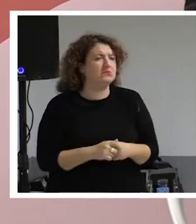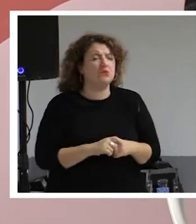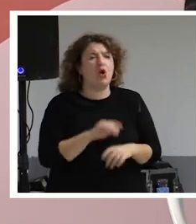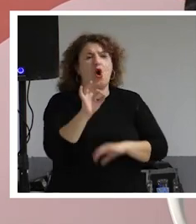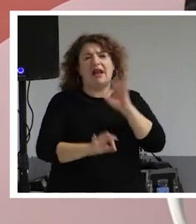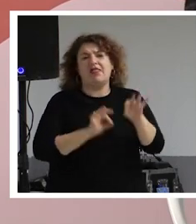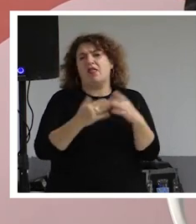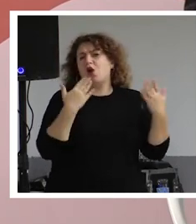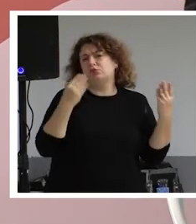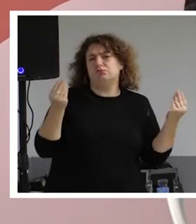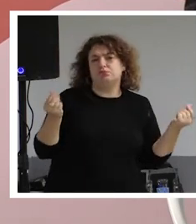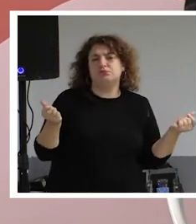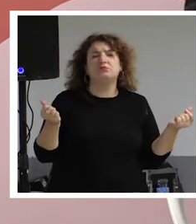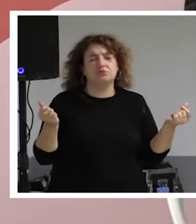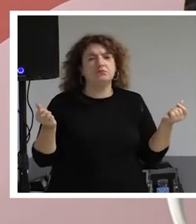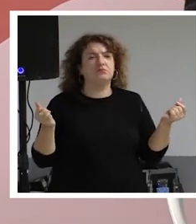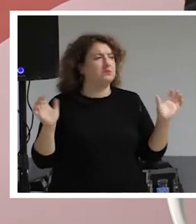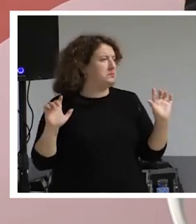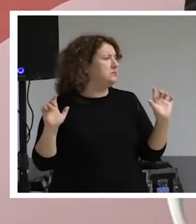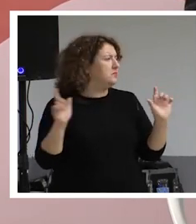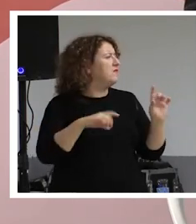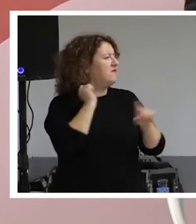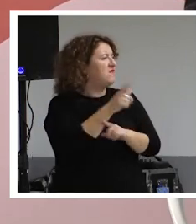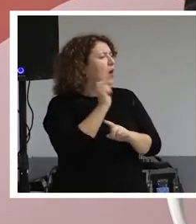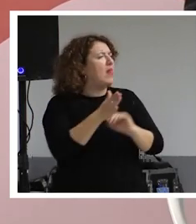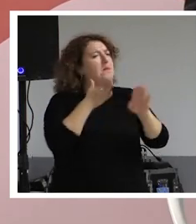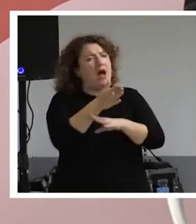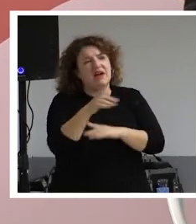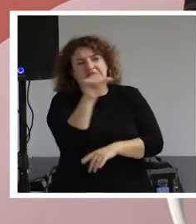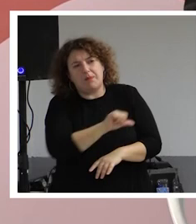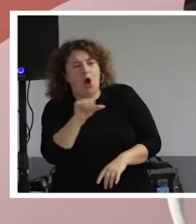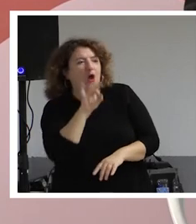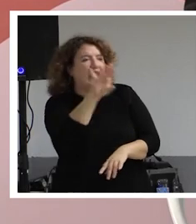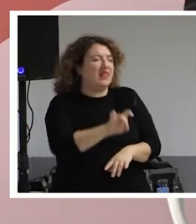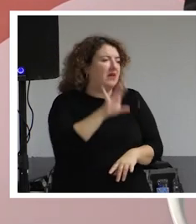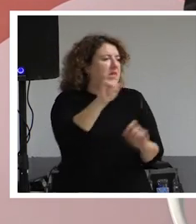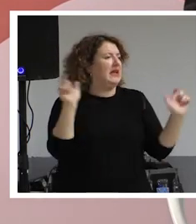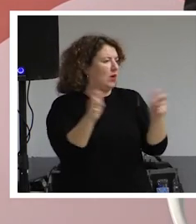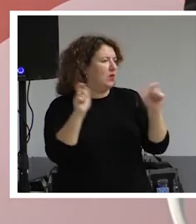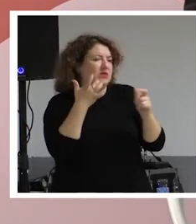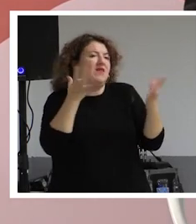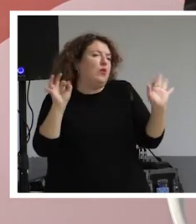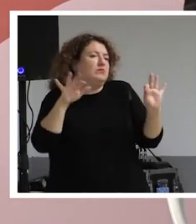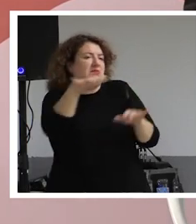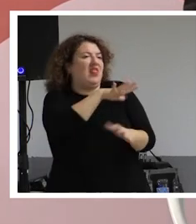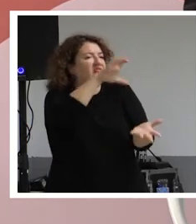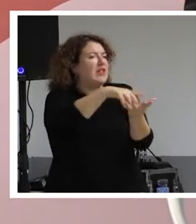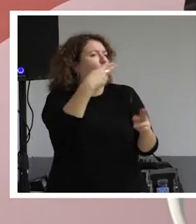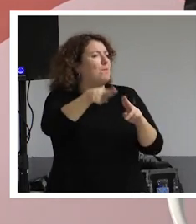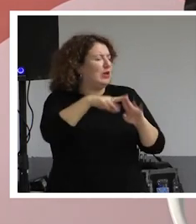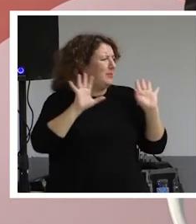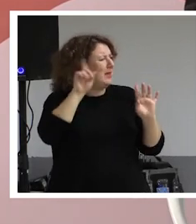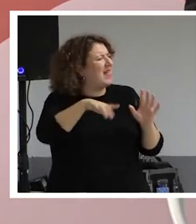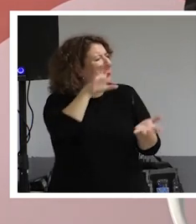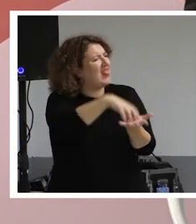abiertas cualquier ciudadano puede ir y participar se adhiera el partido y participa regularmente es es esas organizaciones